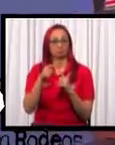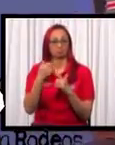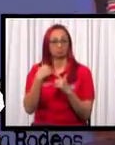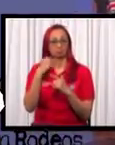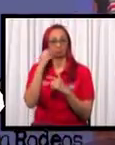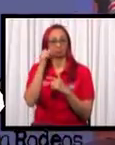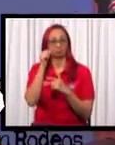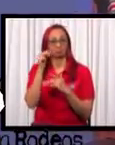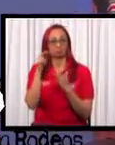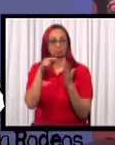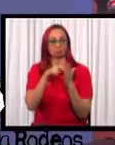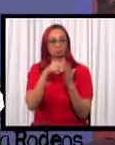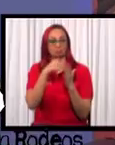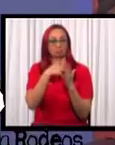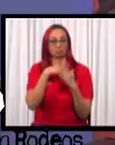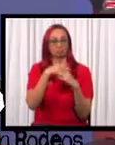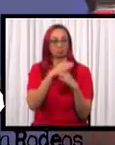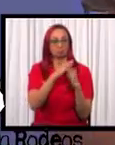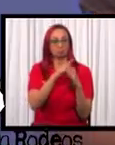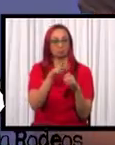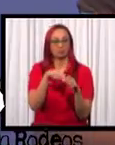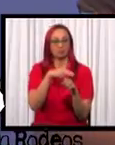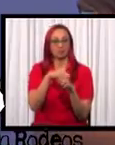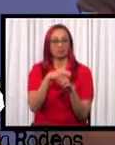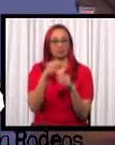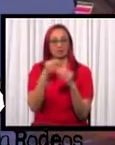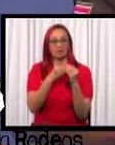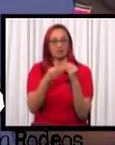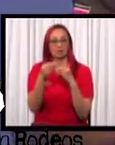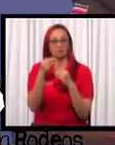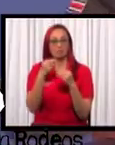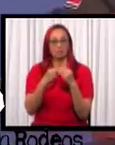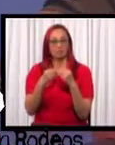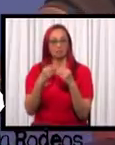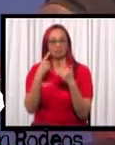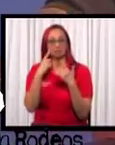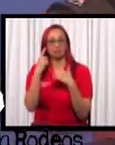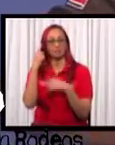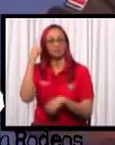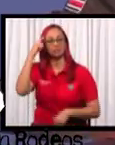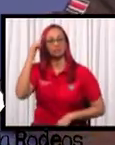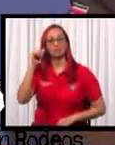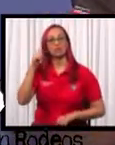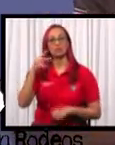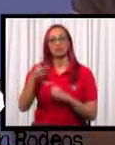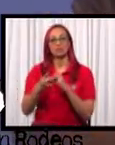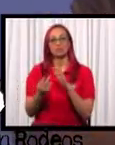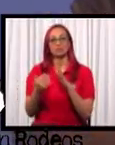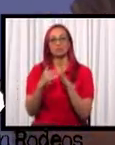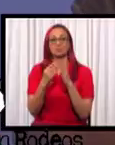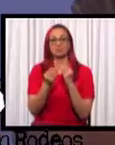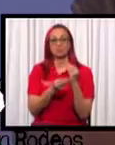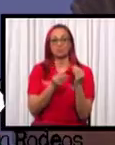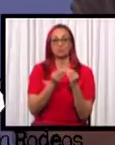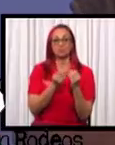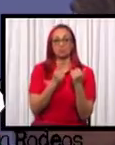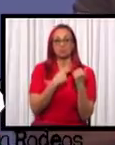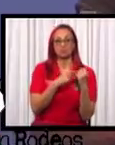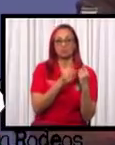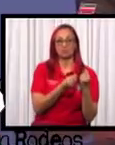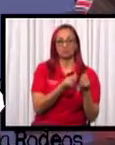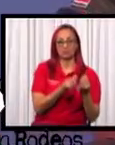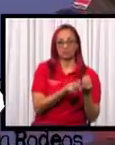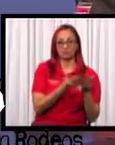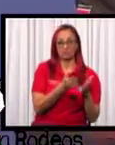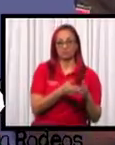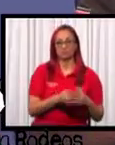tuvo que hacer el Plan Nacional de Alimentos pensando en que otra vez íbamos a volver a producir en nuestras tierras.